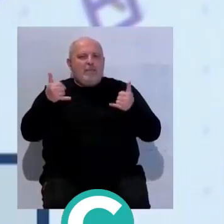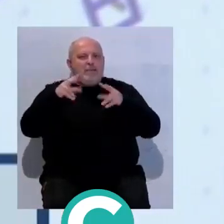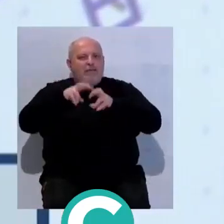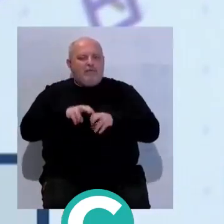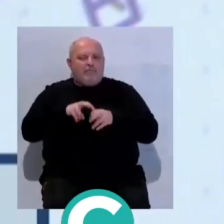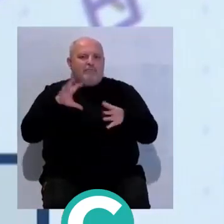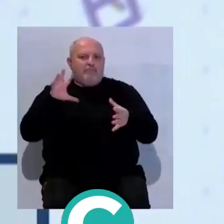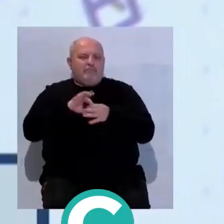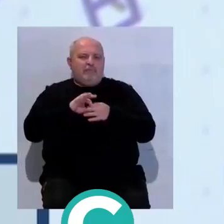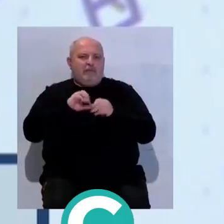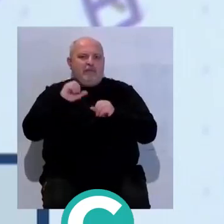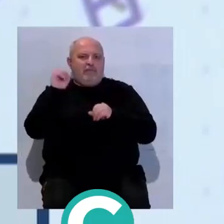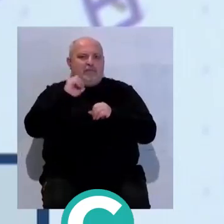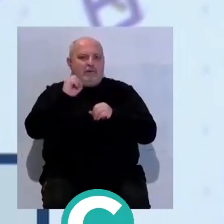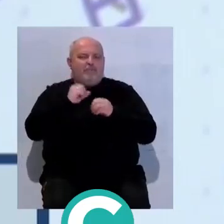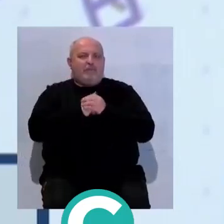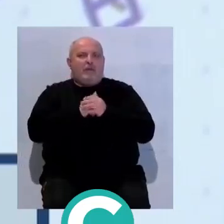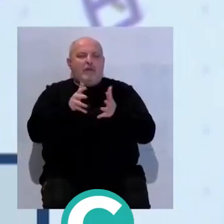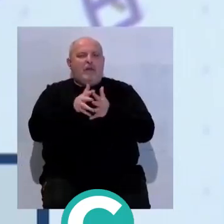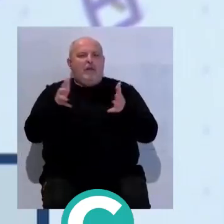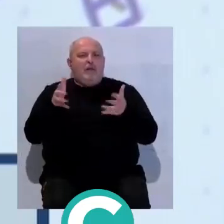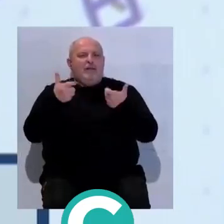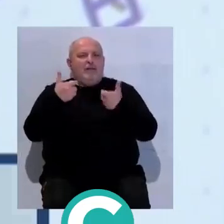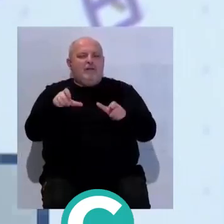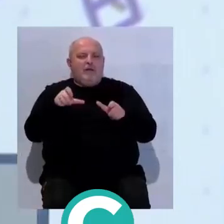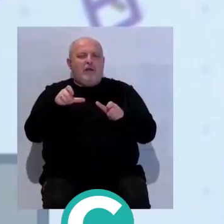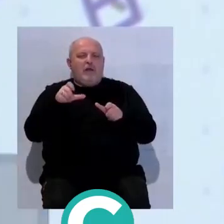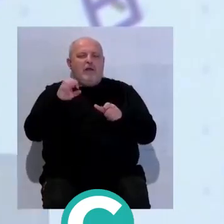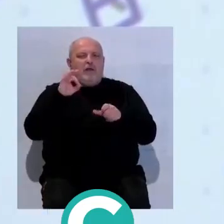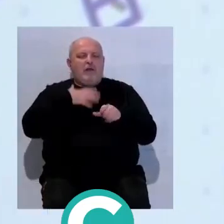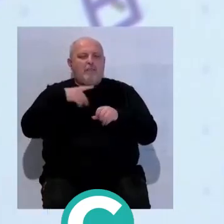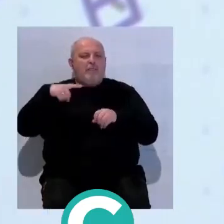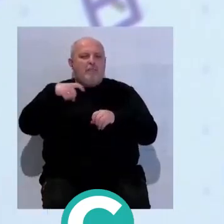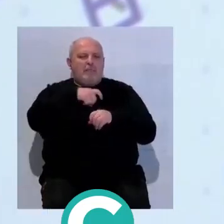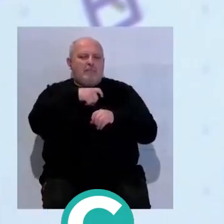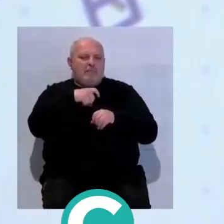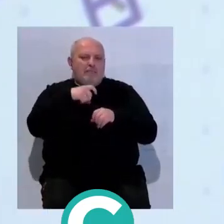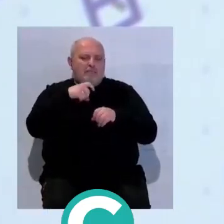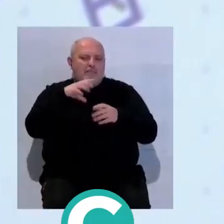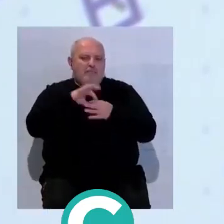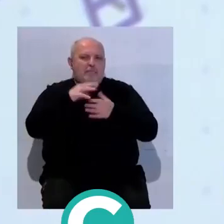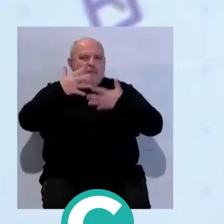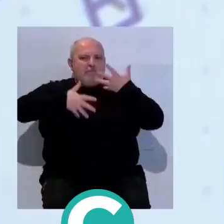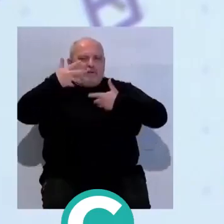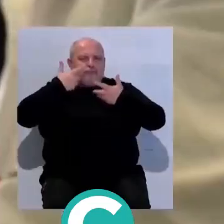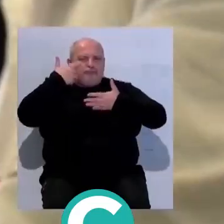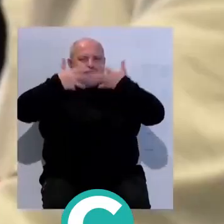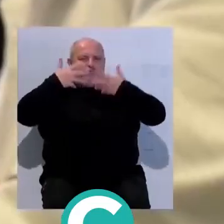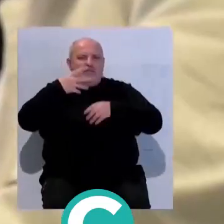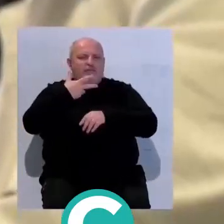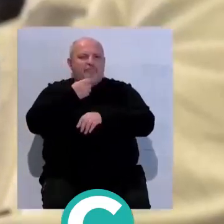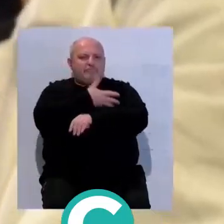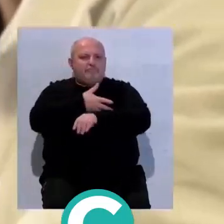investigación recaída a cero, que amplía el campo de la oncología matemática, modelos matemáticos en cáncer, resistencia,